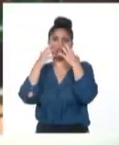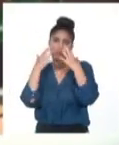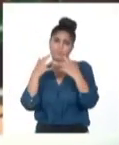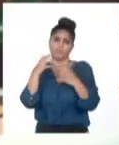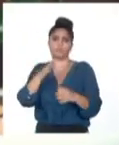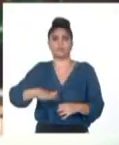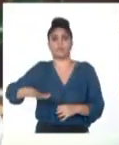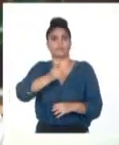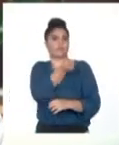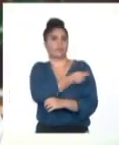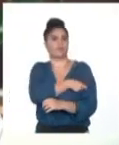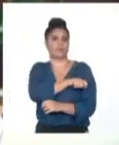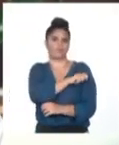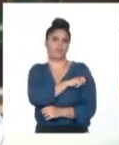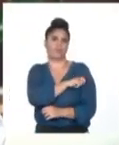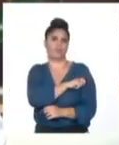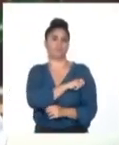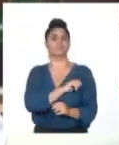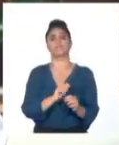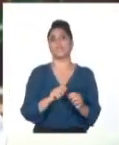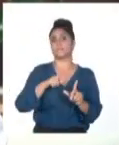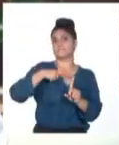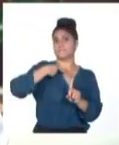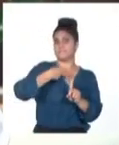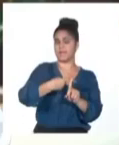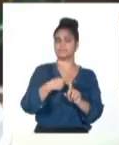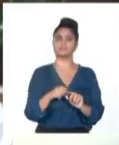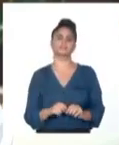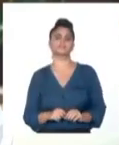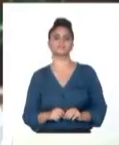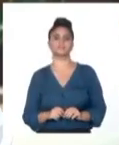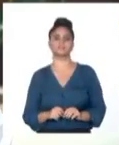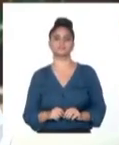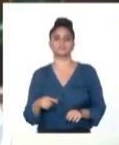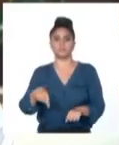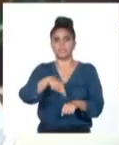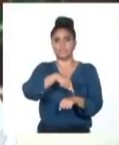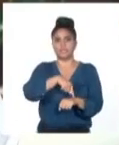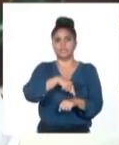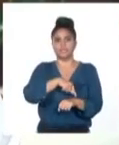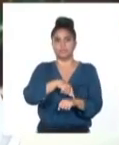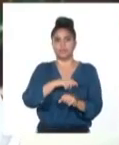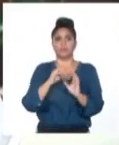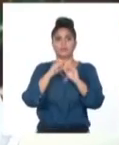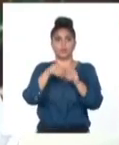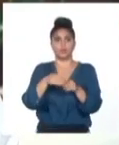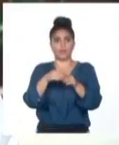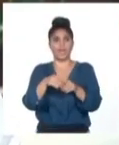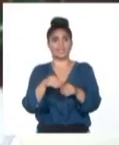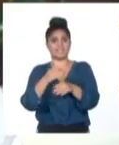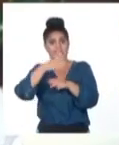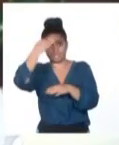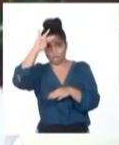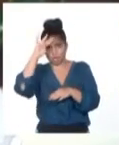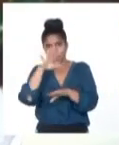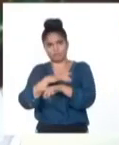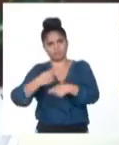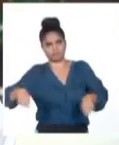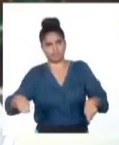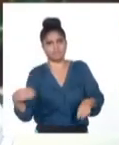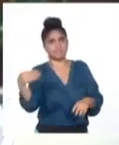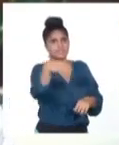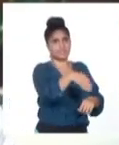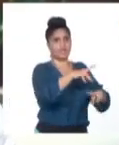población. Y además, el buque en estos momentos está navegando hacia La Habana y garantizaría